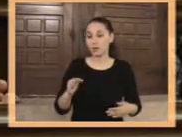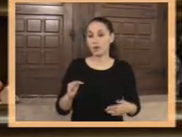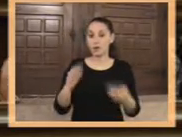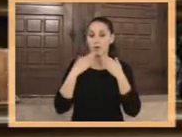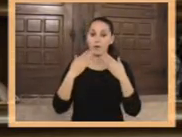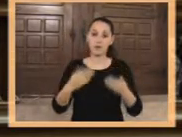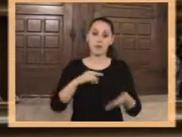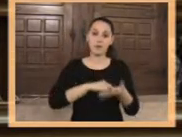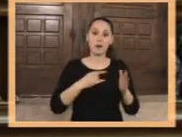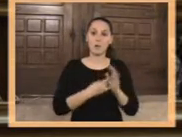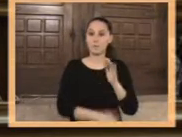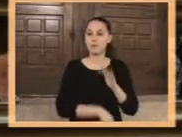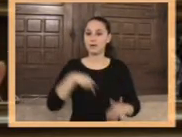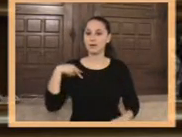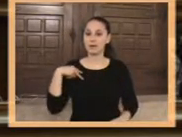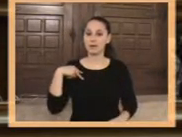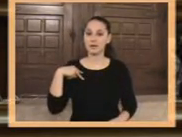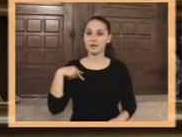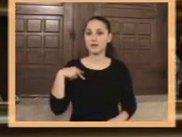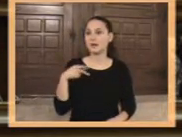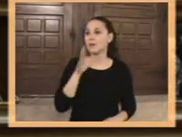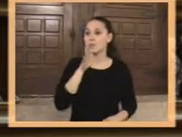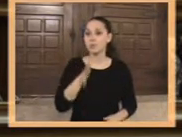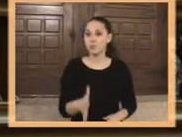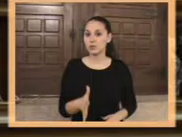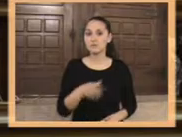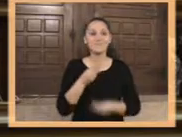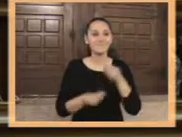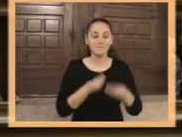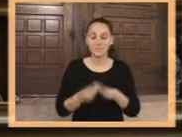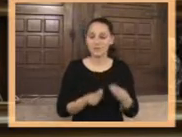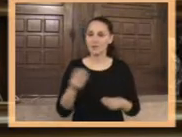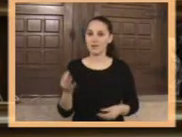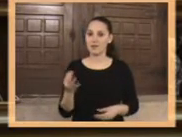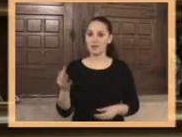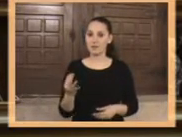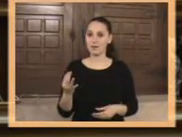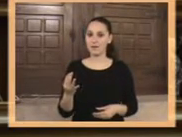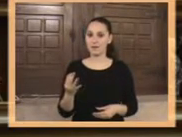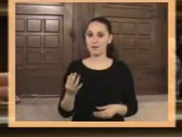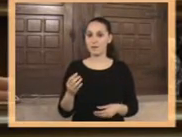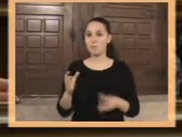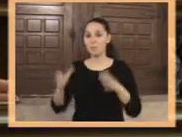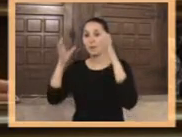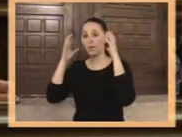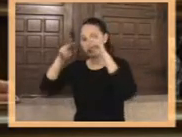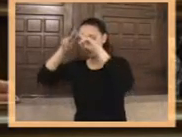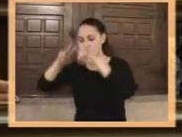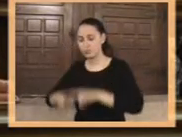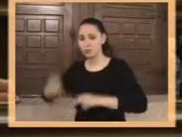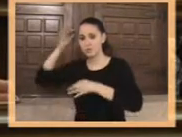plan general. Por tanto, lo que ahora se hace concretamente es aprobar un estudio de detalle, que es el instrumento